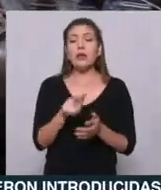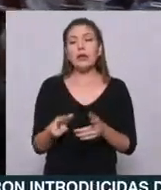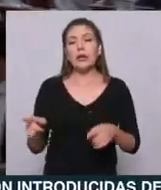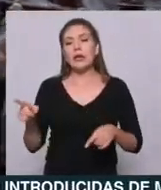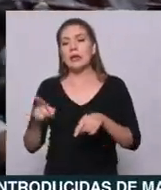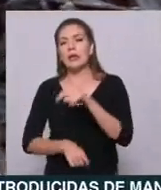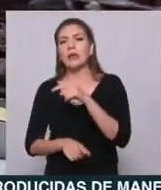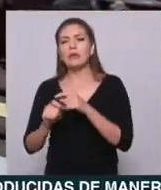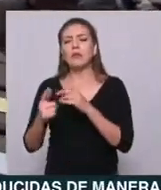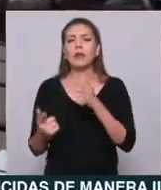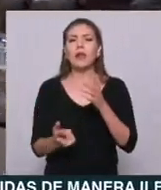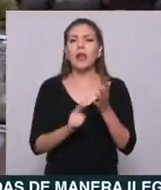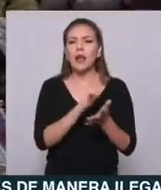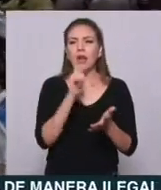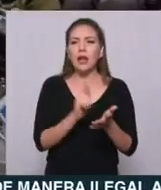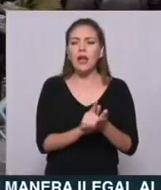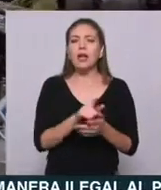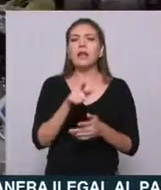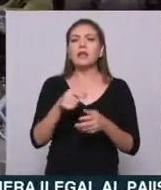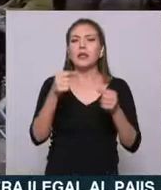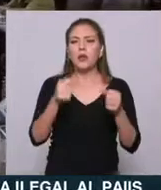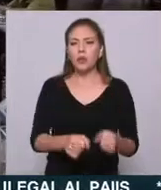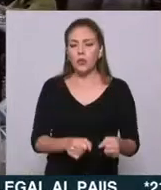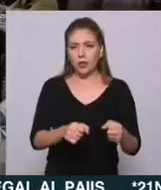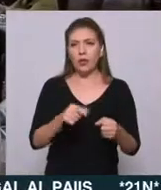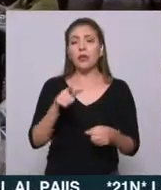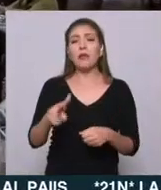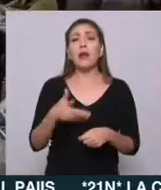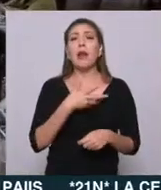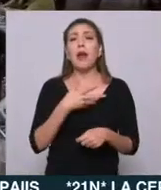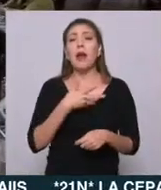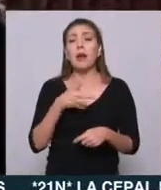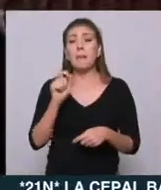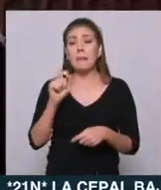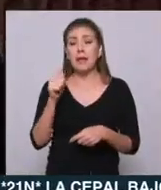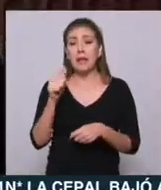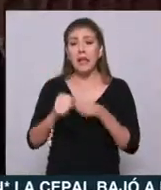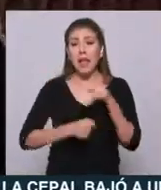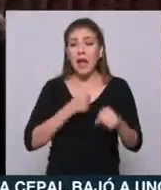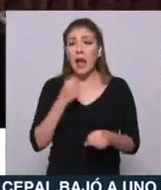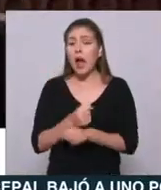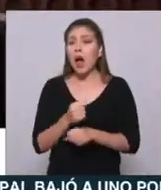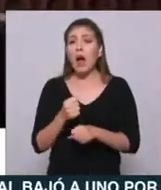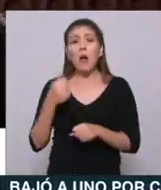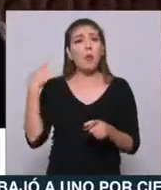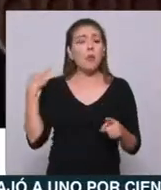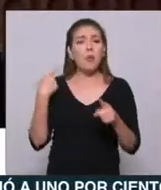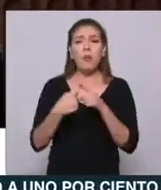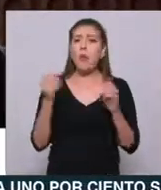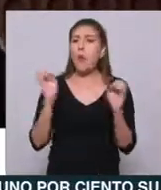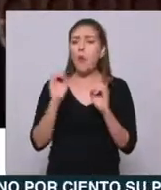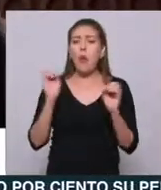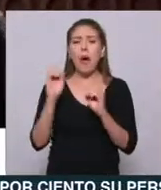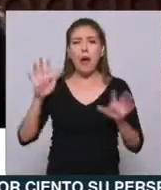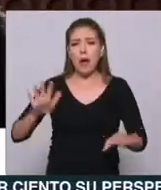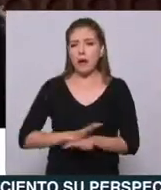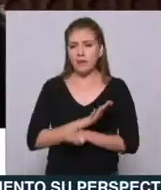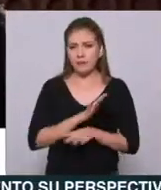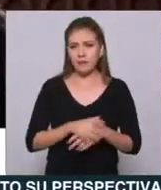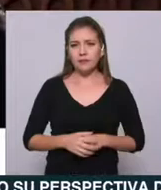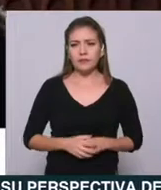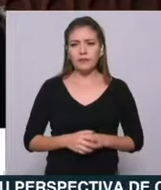Seguridad Pública Local, que tenía más de 26 años sin ser modificada. Y se pudo porque mis compañeras y compañeros